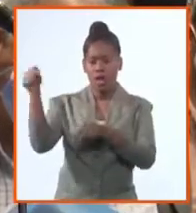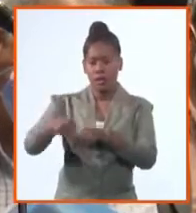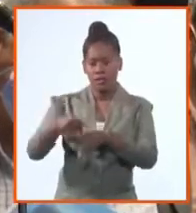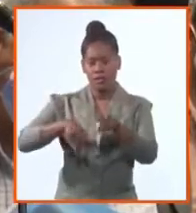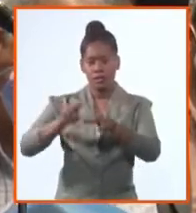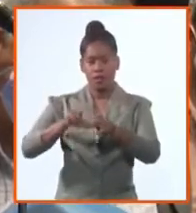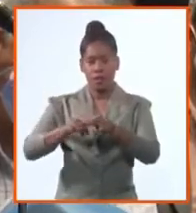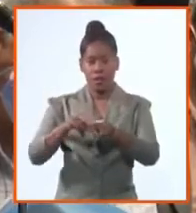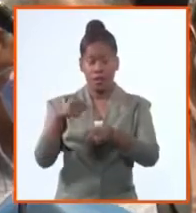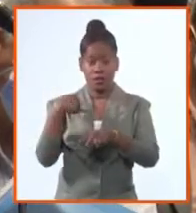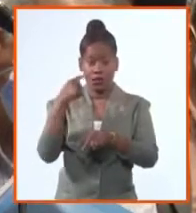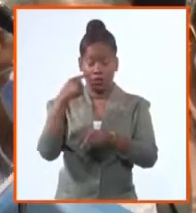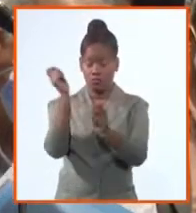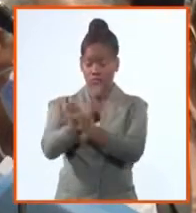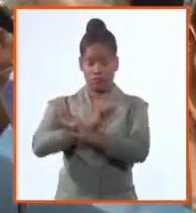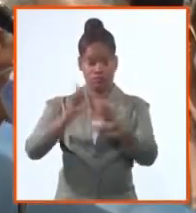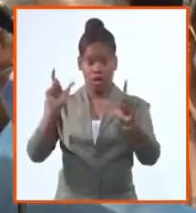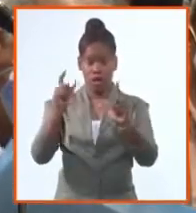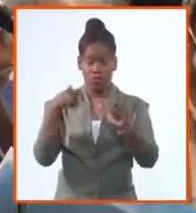Tenemos deudas.